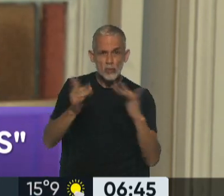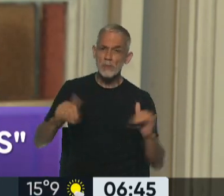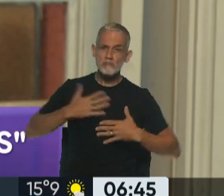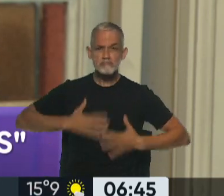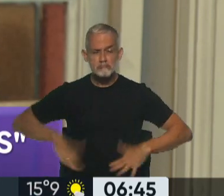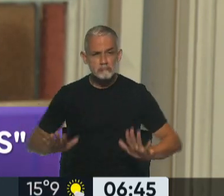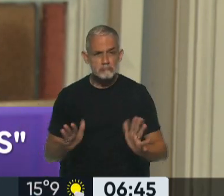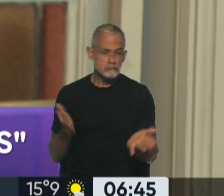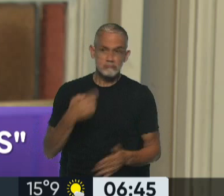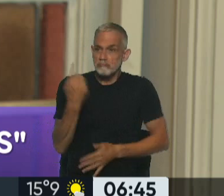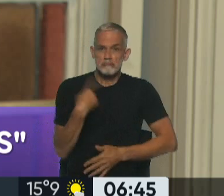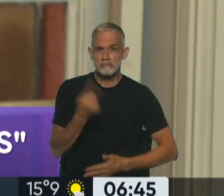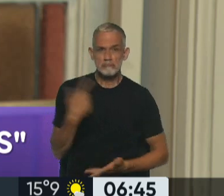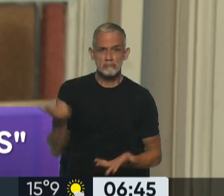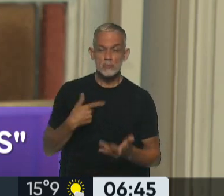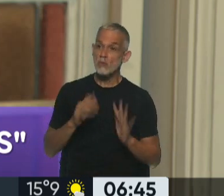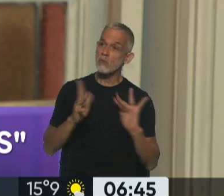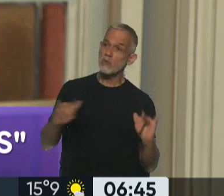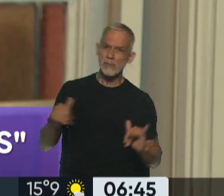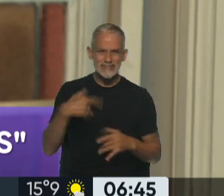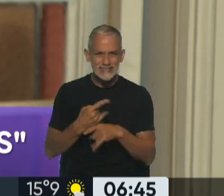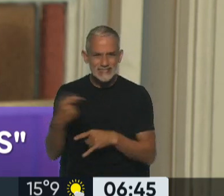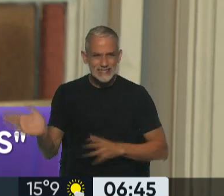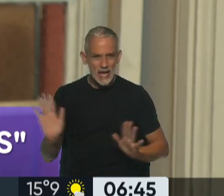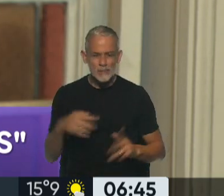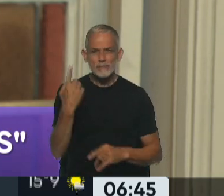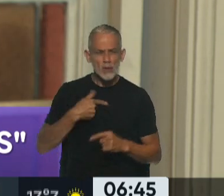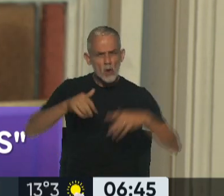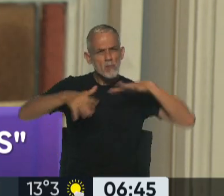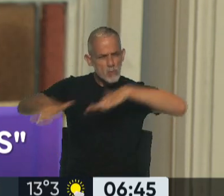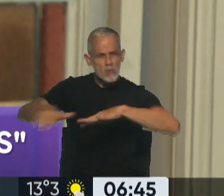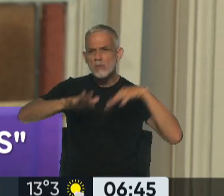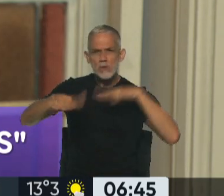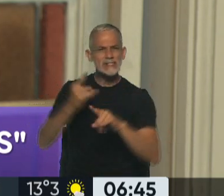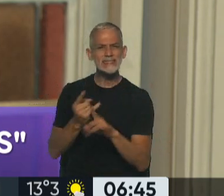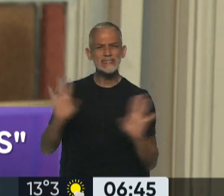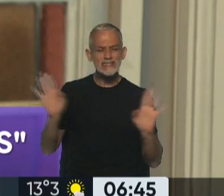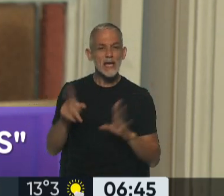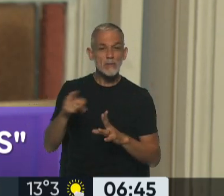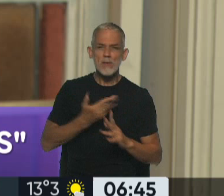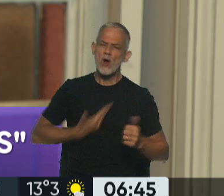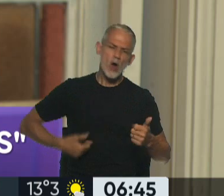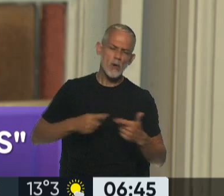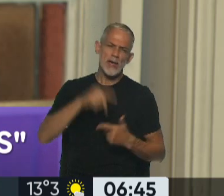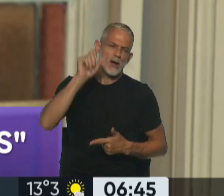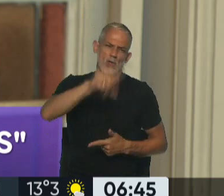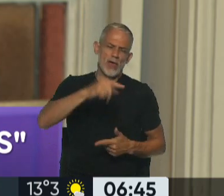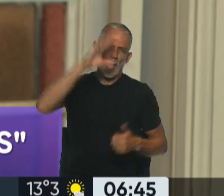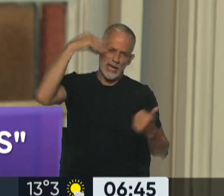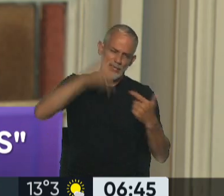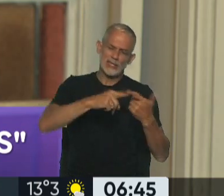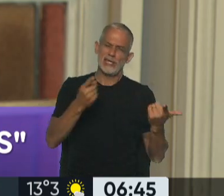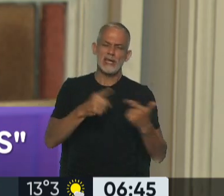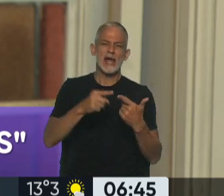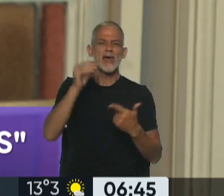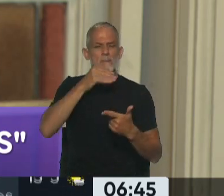¿Cuándo no lo hicimos pacíficamente? Nosotros nos hemos movilizado siempre, y nos hemos movilizado bajo el gobierno de Cristina Fernández